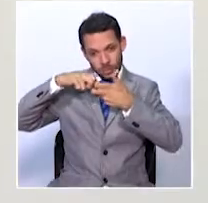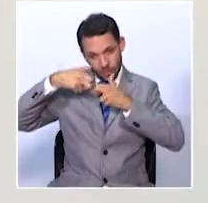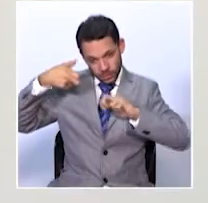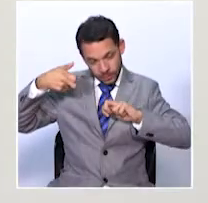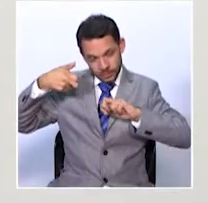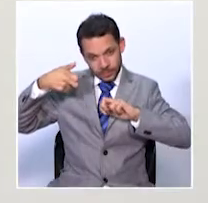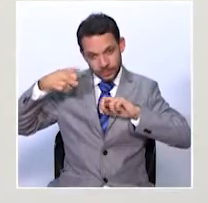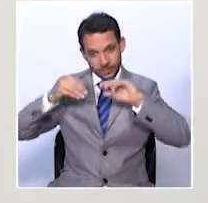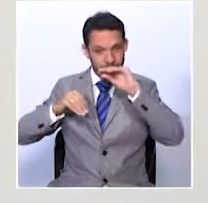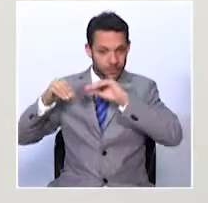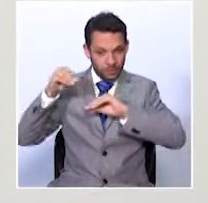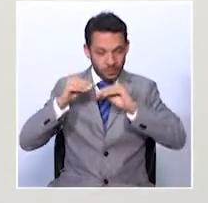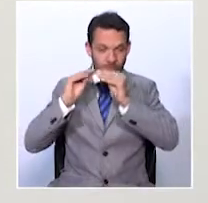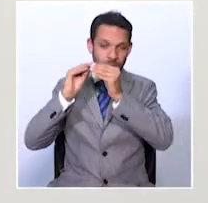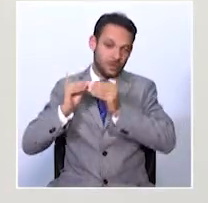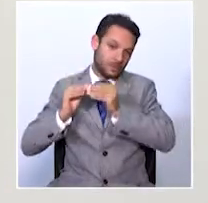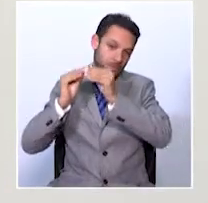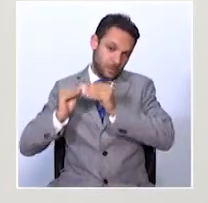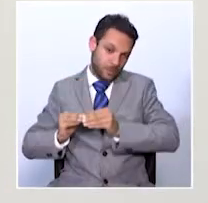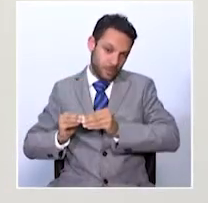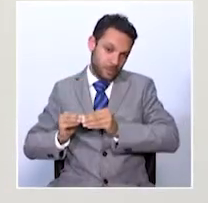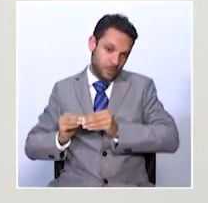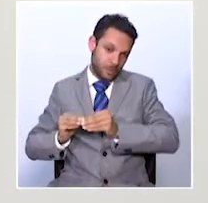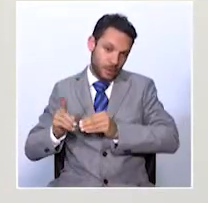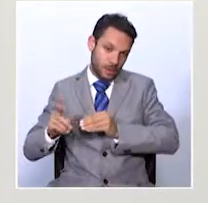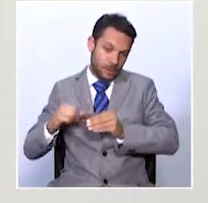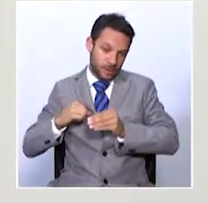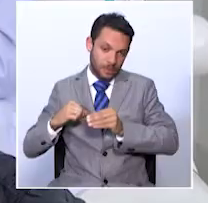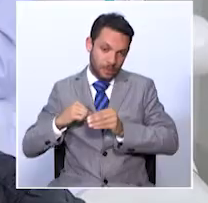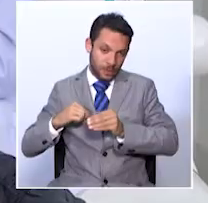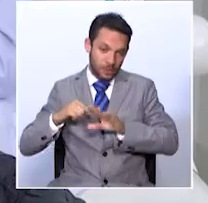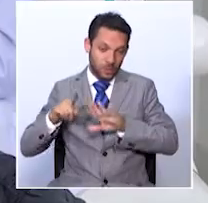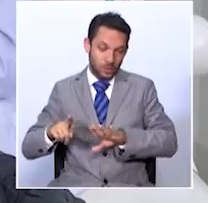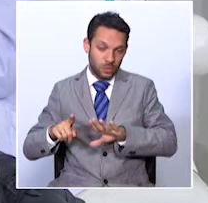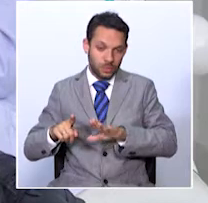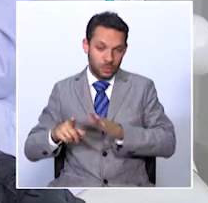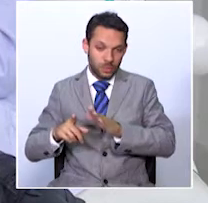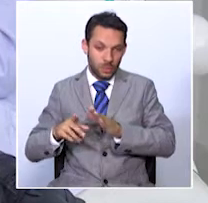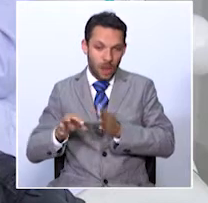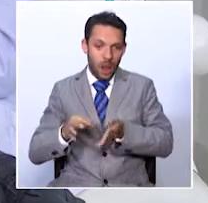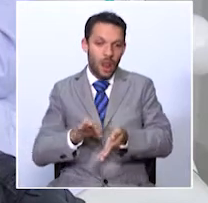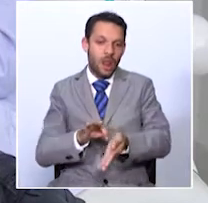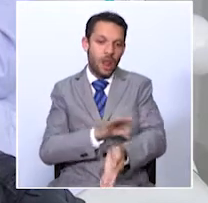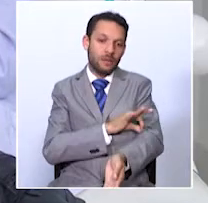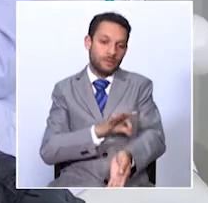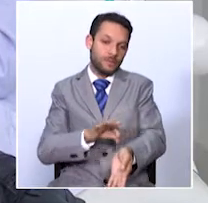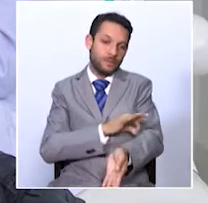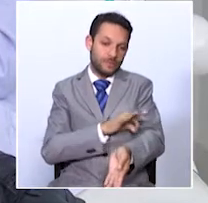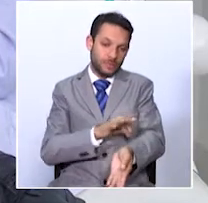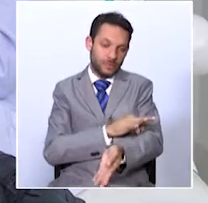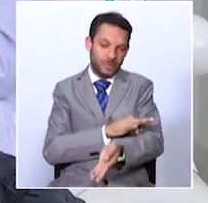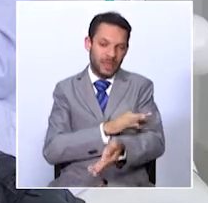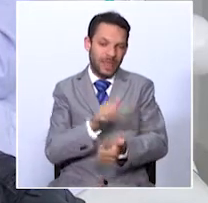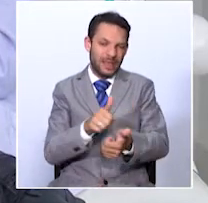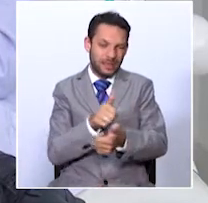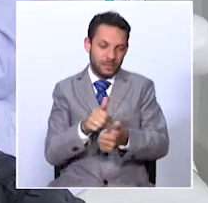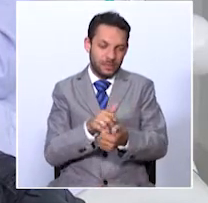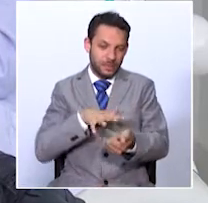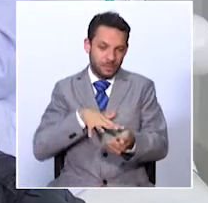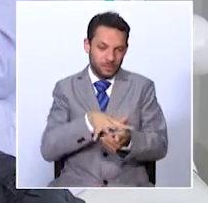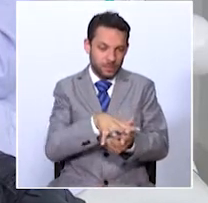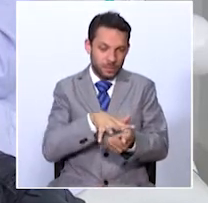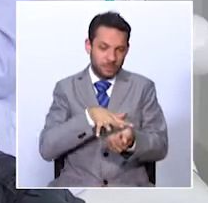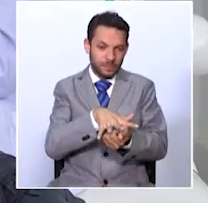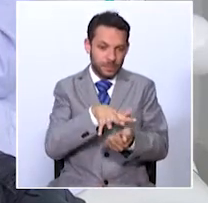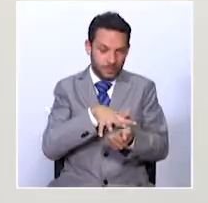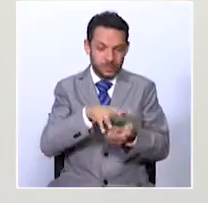el orbicular, entonces esas grasitas empujan y van a empujar no solamente el músculo, sino que